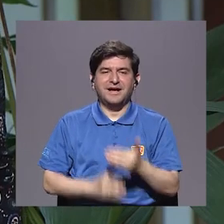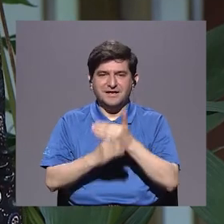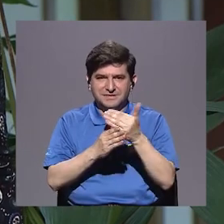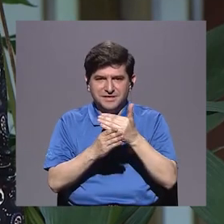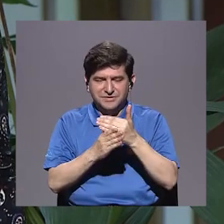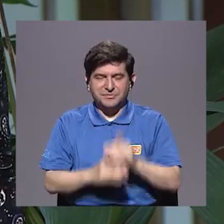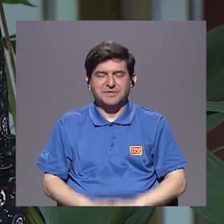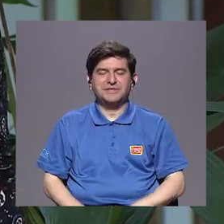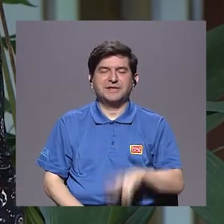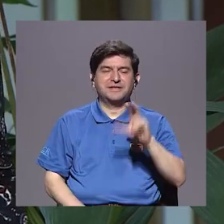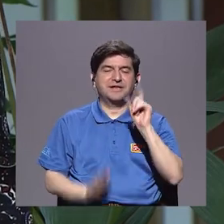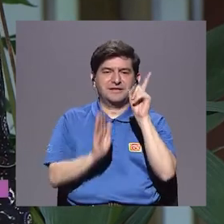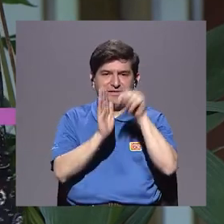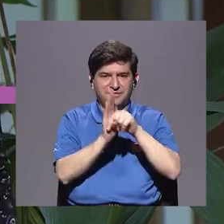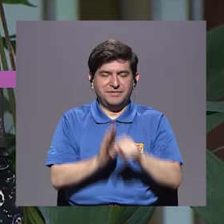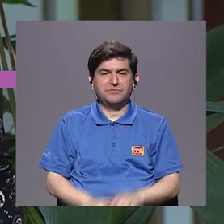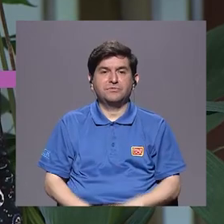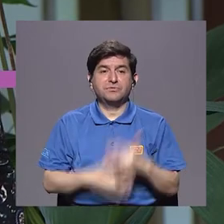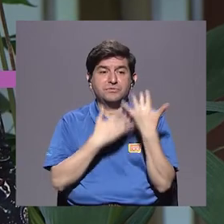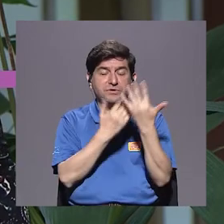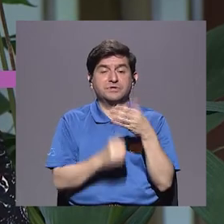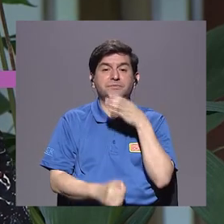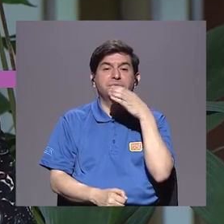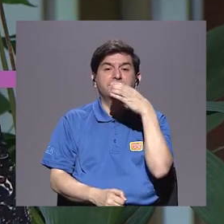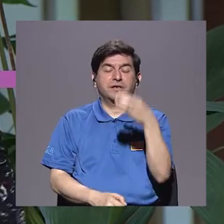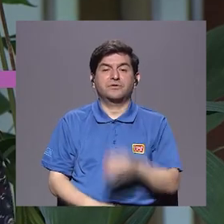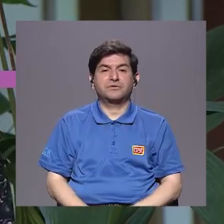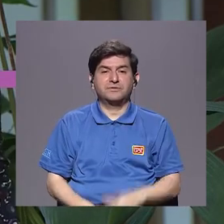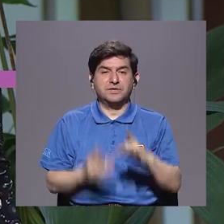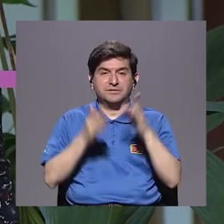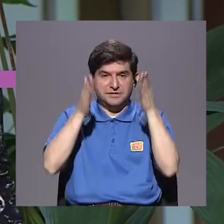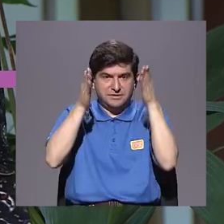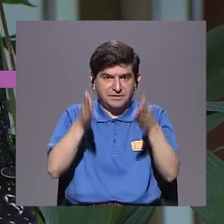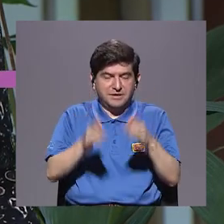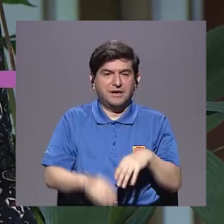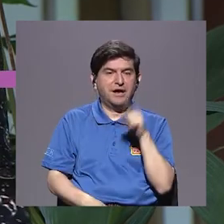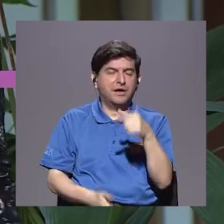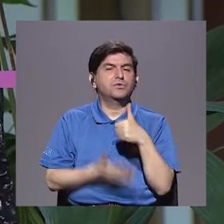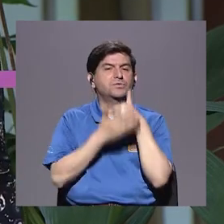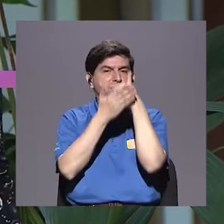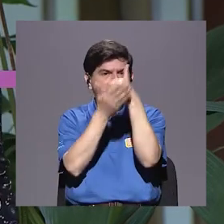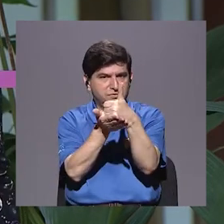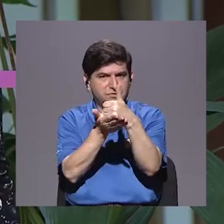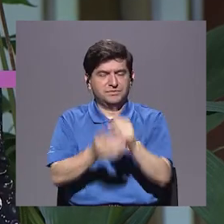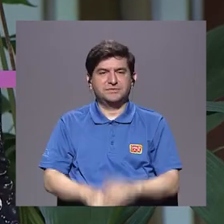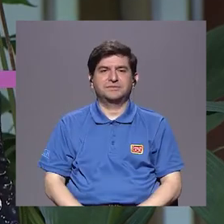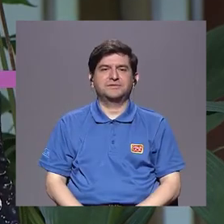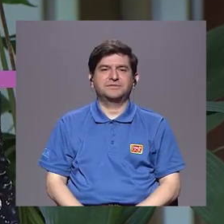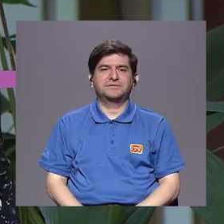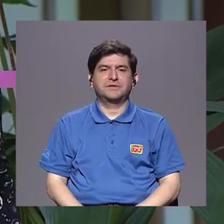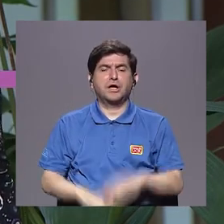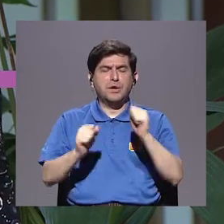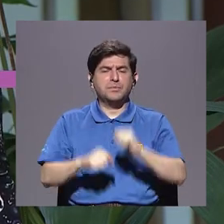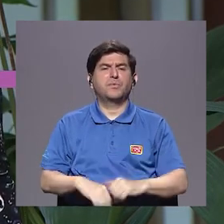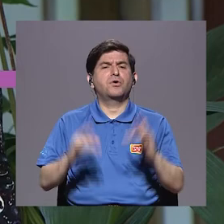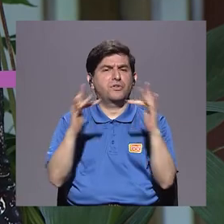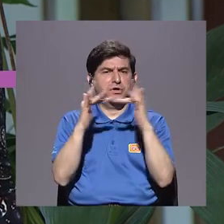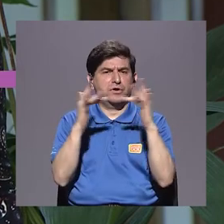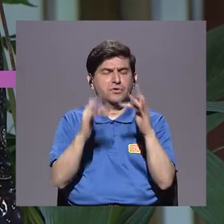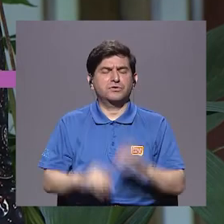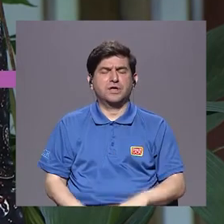Gracias por compartir con nosotros en esta media hora. Esperamos que los consejos de nuestra experta les sean de gran utilidad.